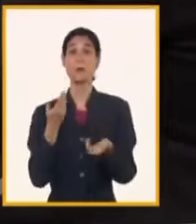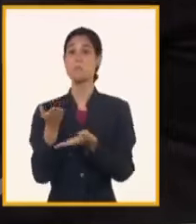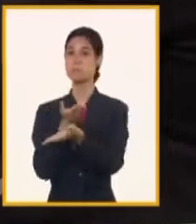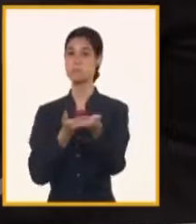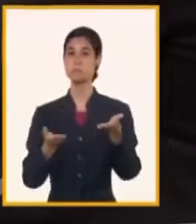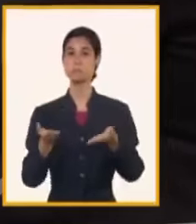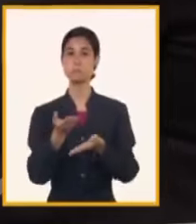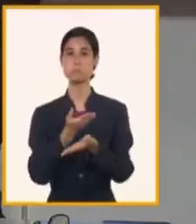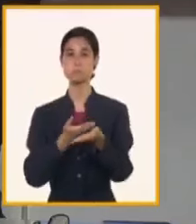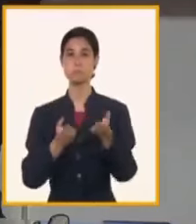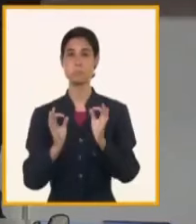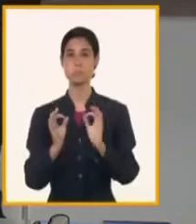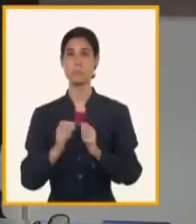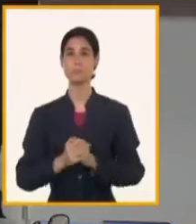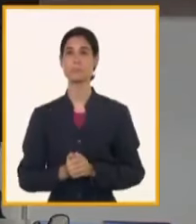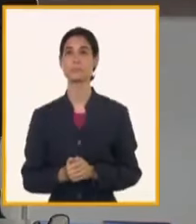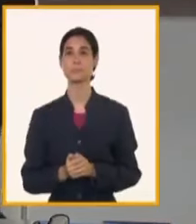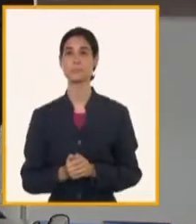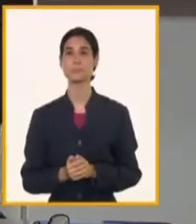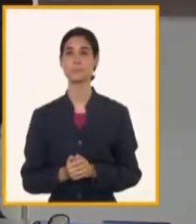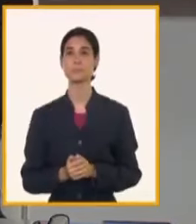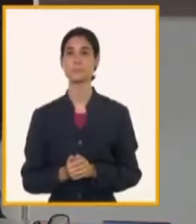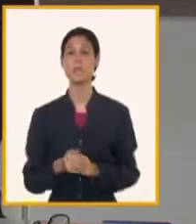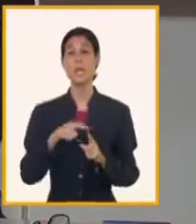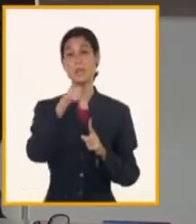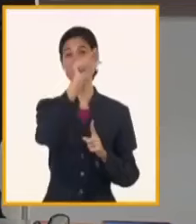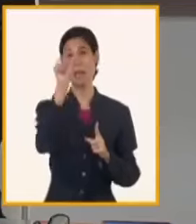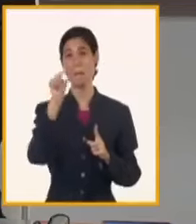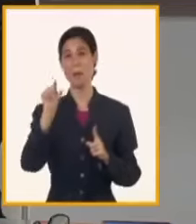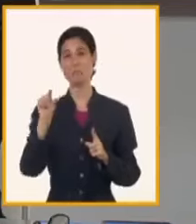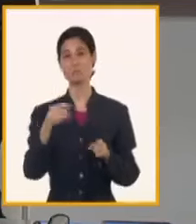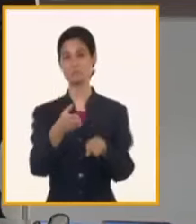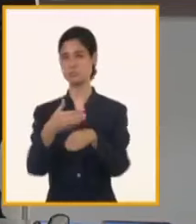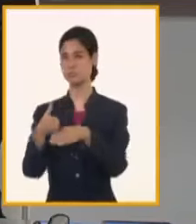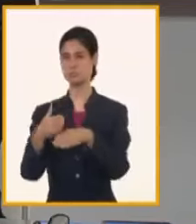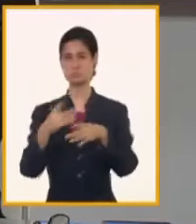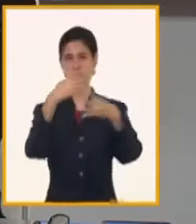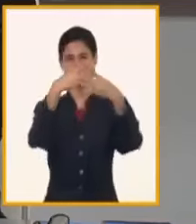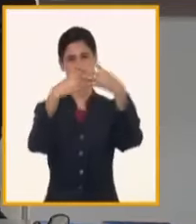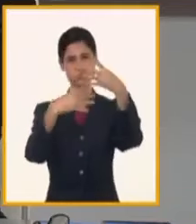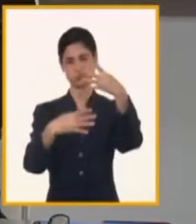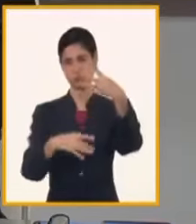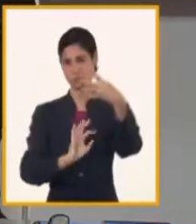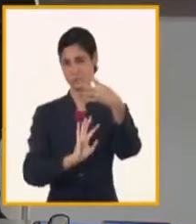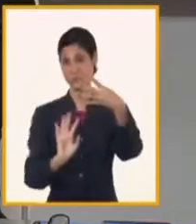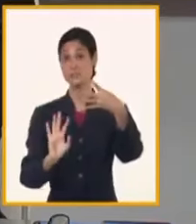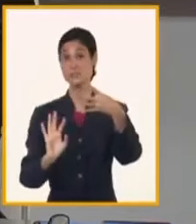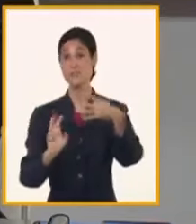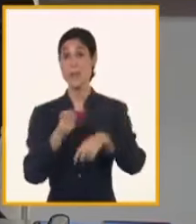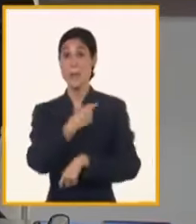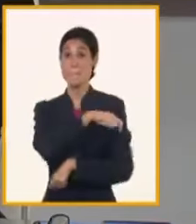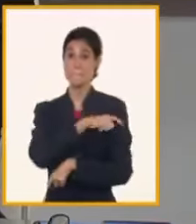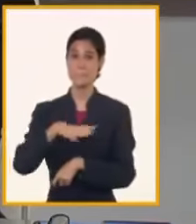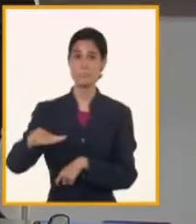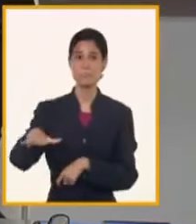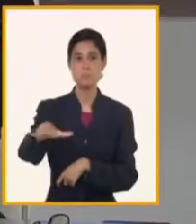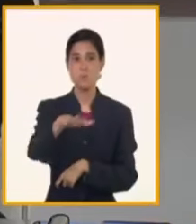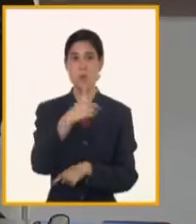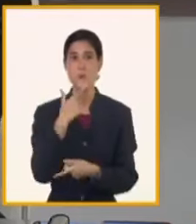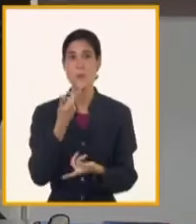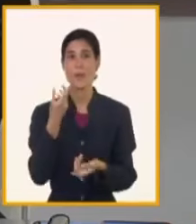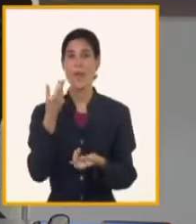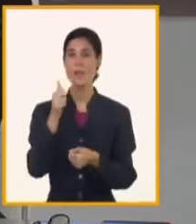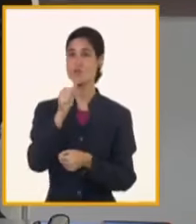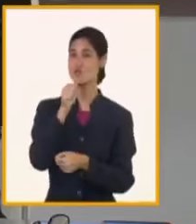arrancar hay dos temas o hay muchos temas no que que la población tiene con amá con con rigor y con respeto mucha